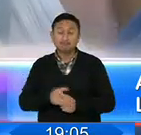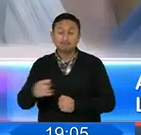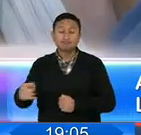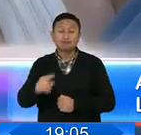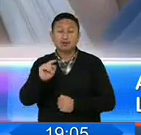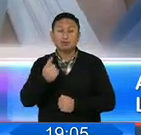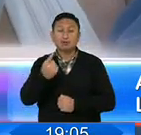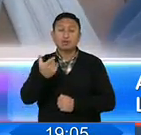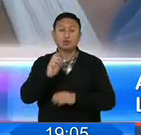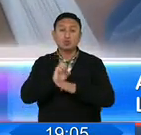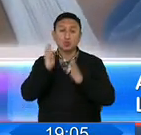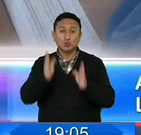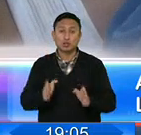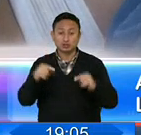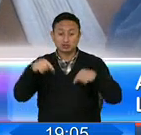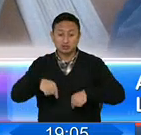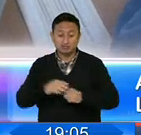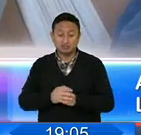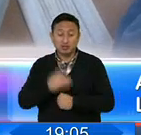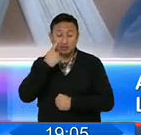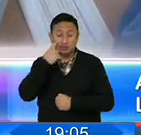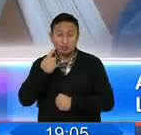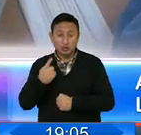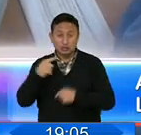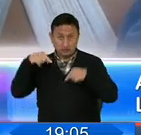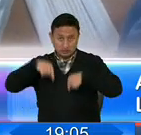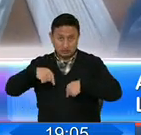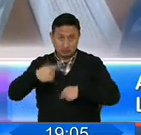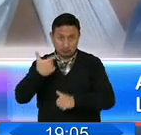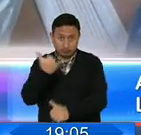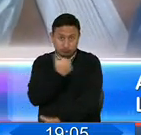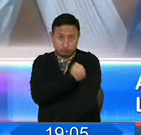primeros ecuatorianos que bajo este estudio fue vacunado.